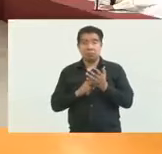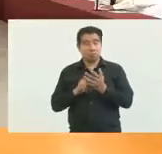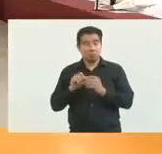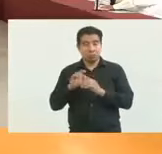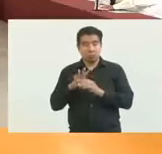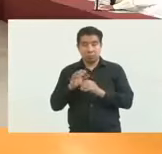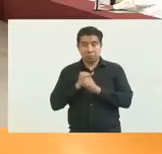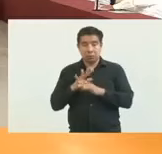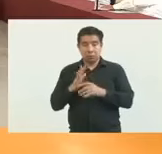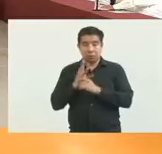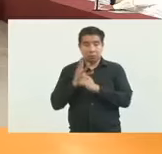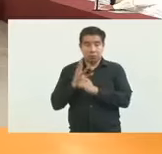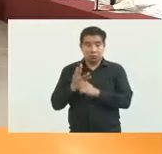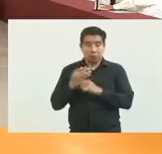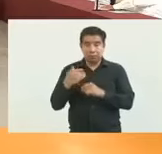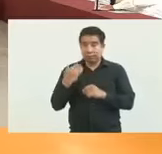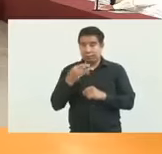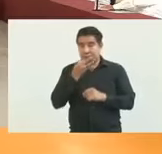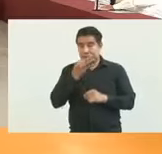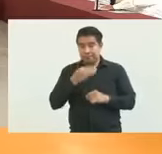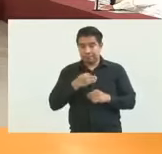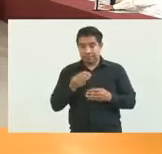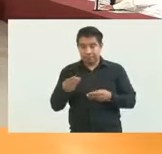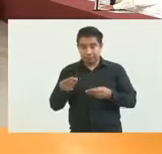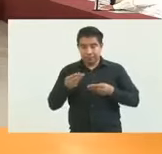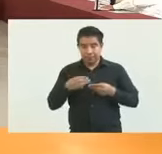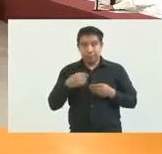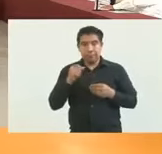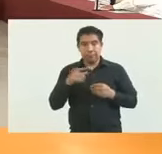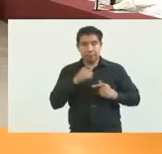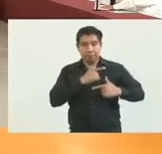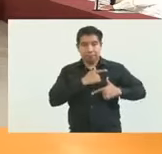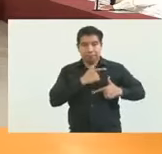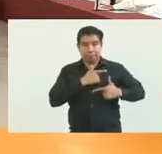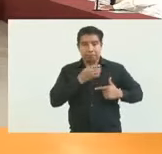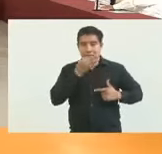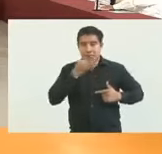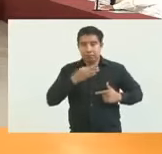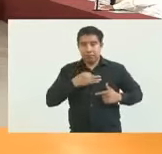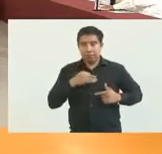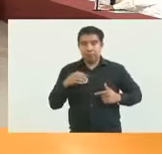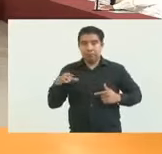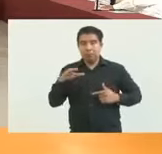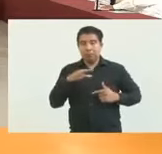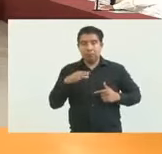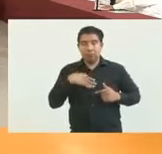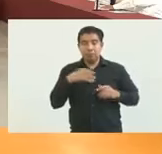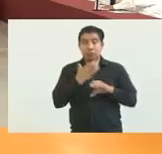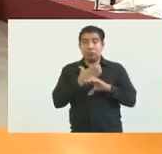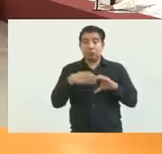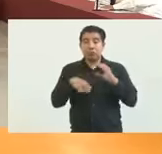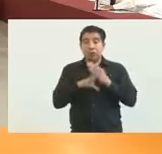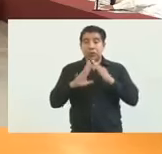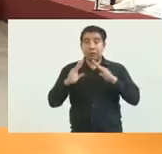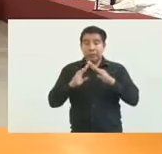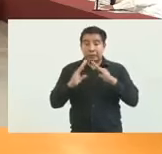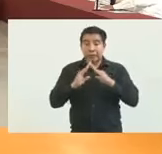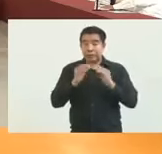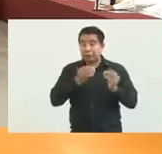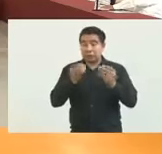que me está entregando el general, en Enseres domésticos,